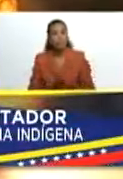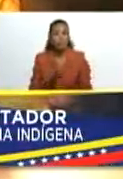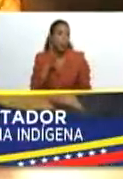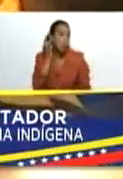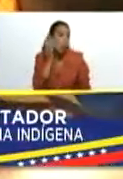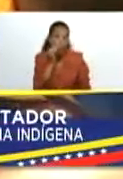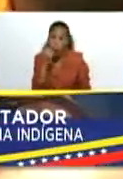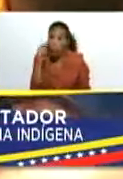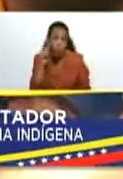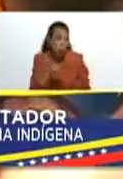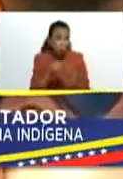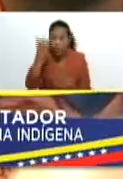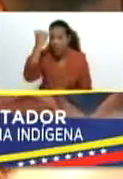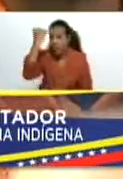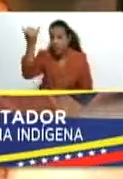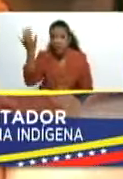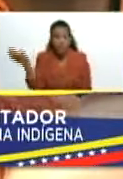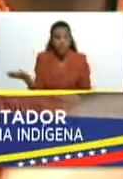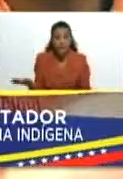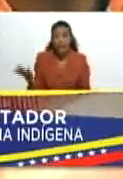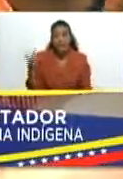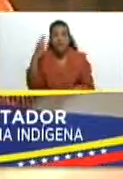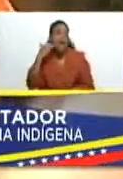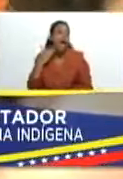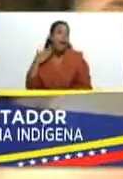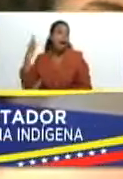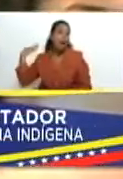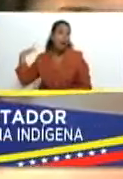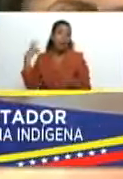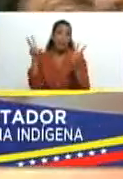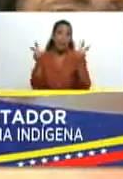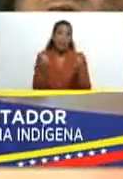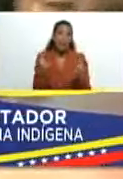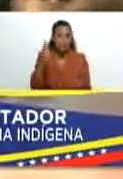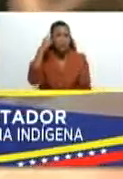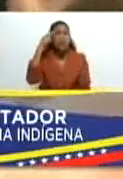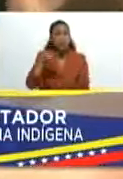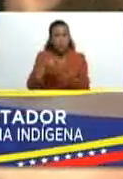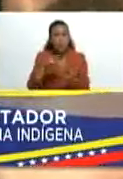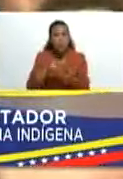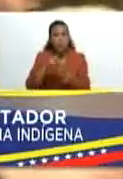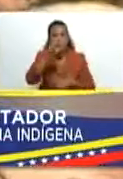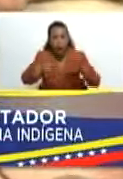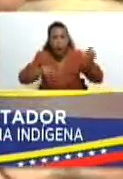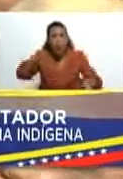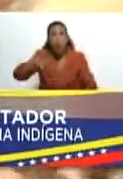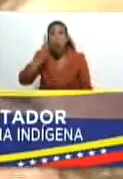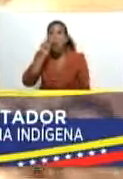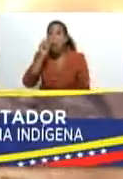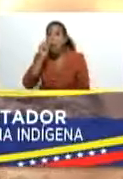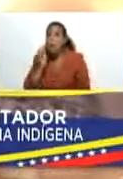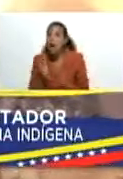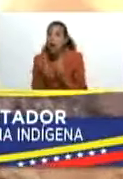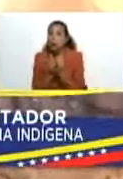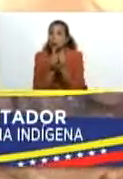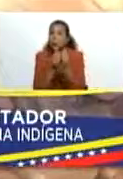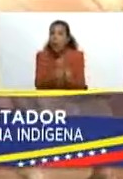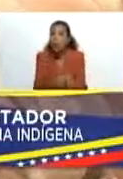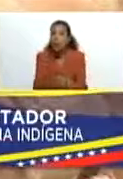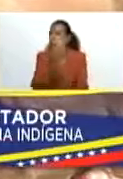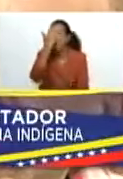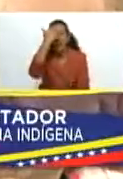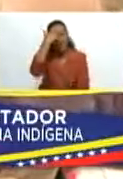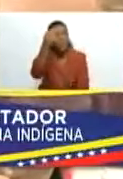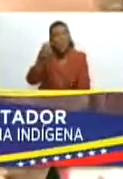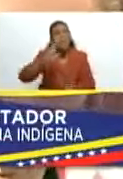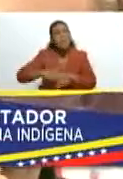mujeres porque no conozco las ideas en ese momento sobre ese tema, pero sí conocemos las ideas de los hombres que lo acompañaron, no